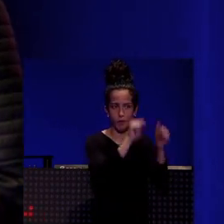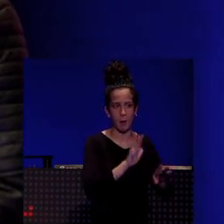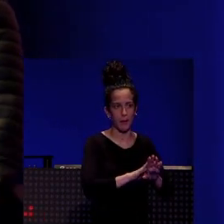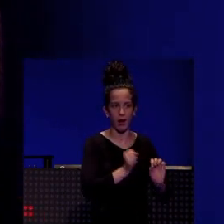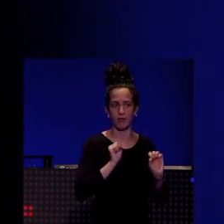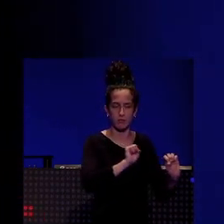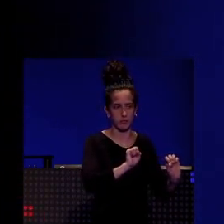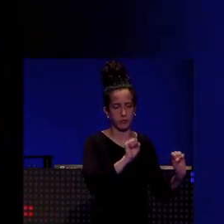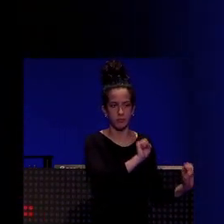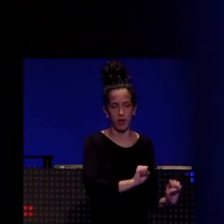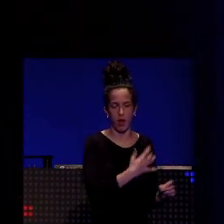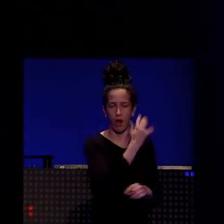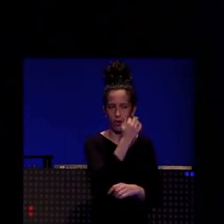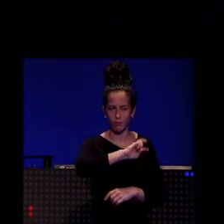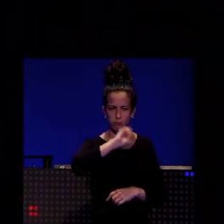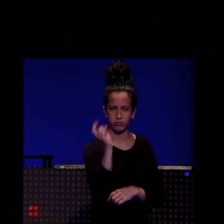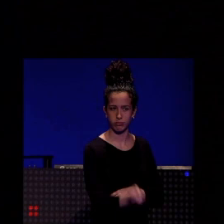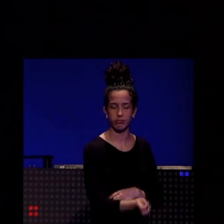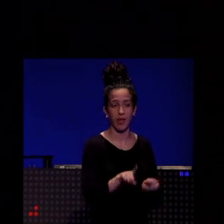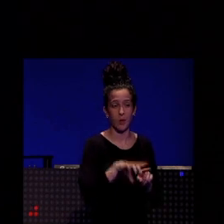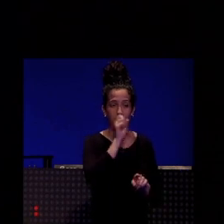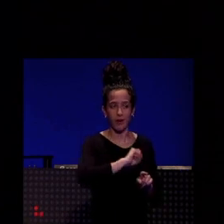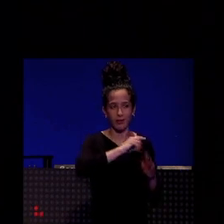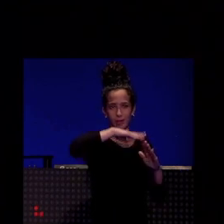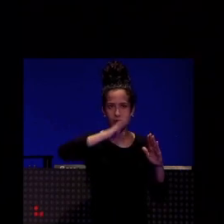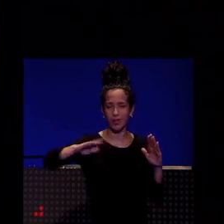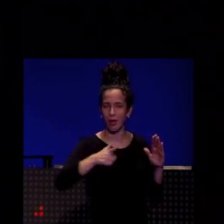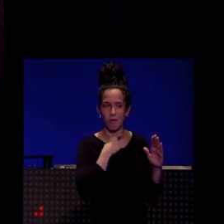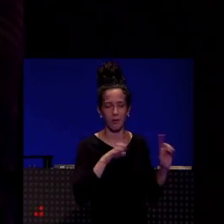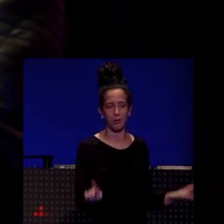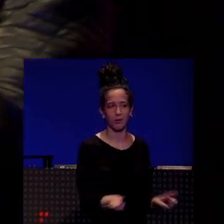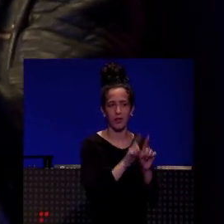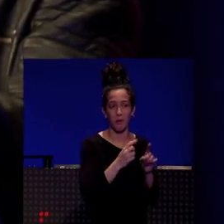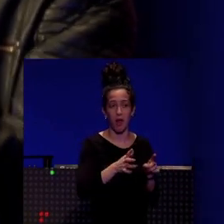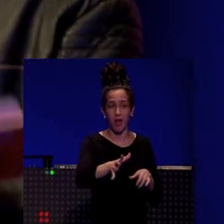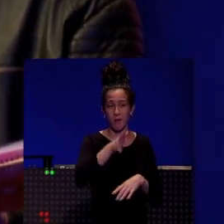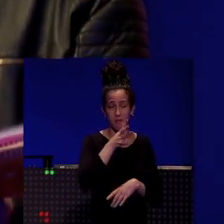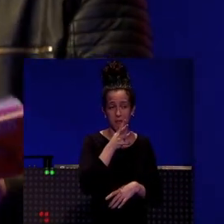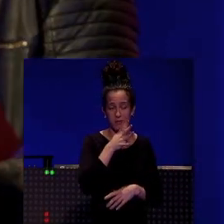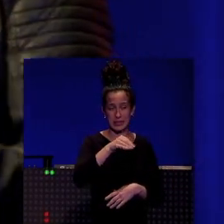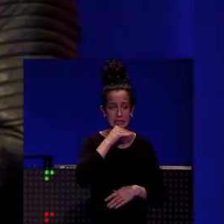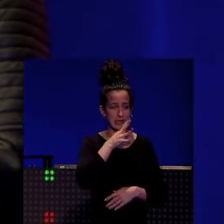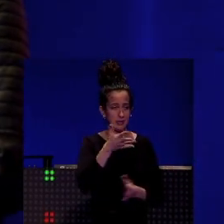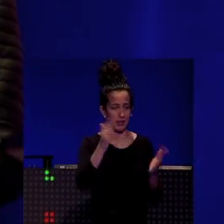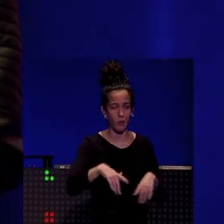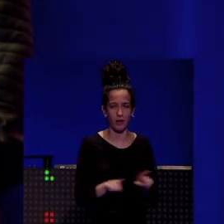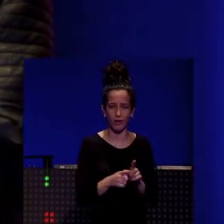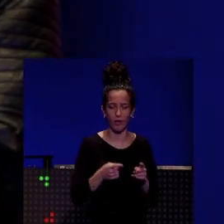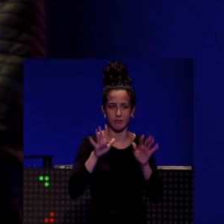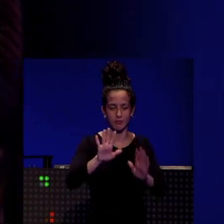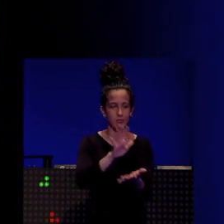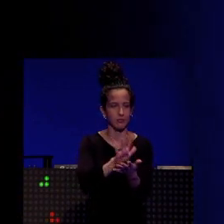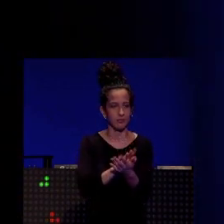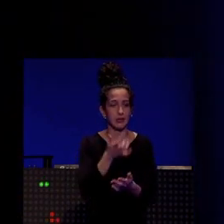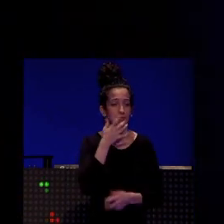canta de esa fina pero me gusta cuando se enfada sin razones la desactivó cuando se enciende yo también prendo cuando no llora yo pongo el